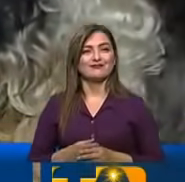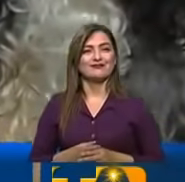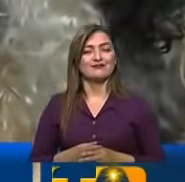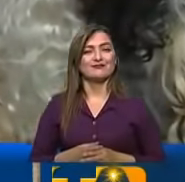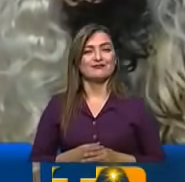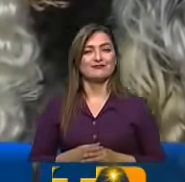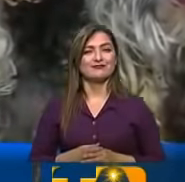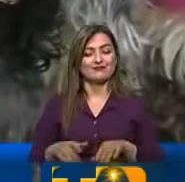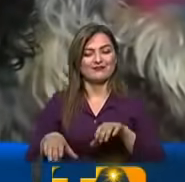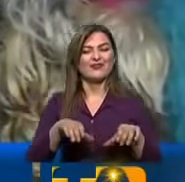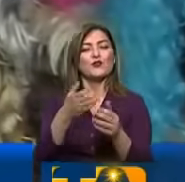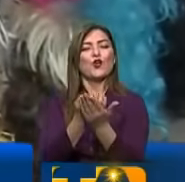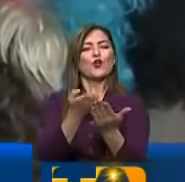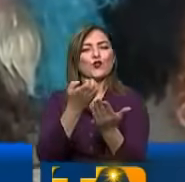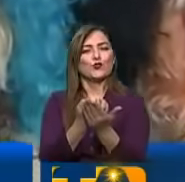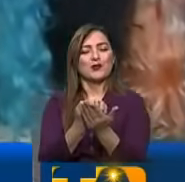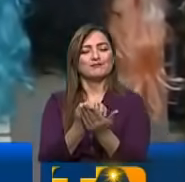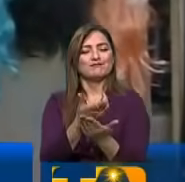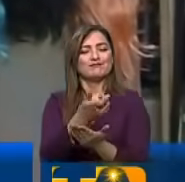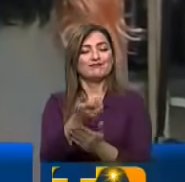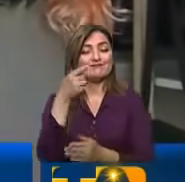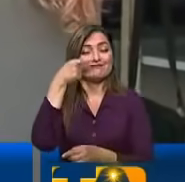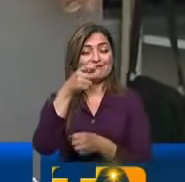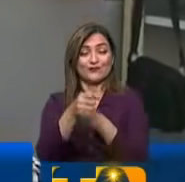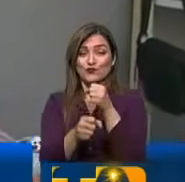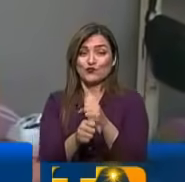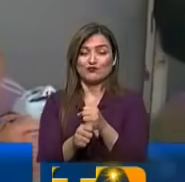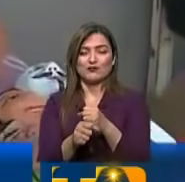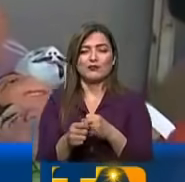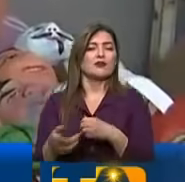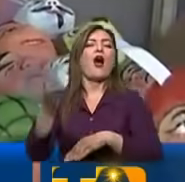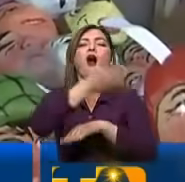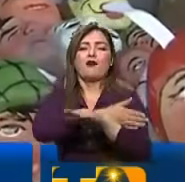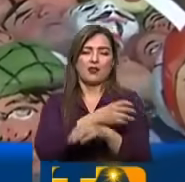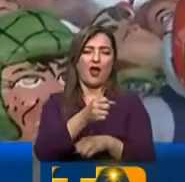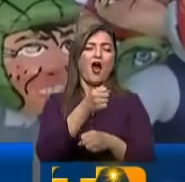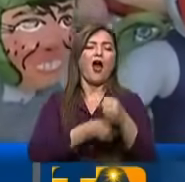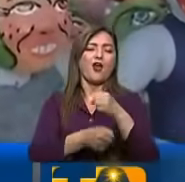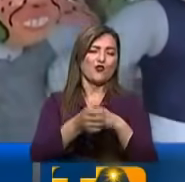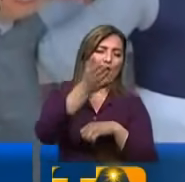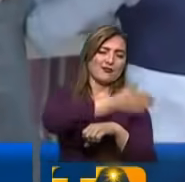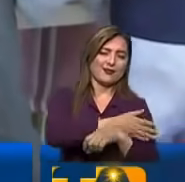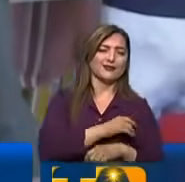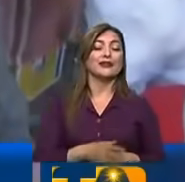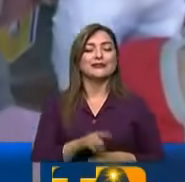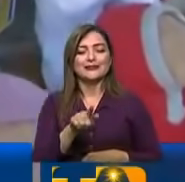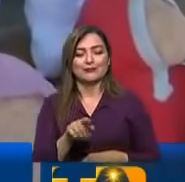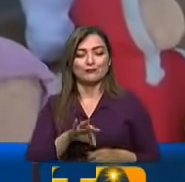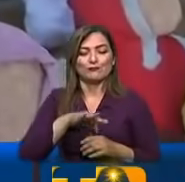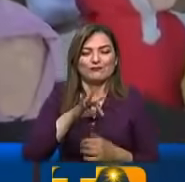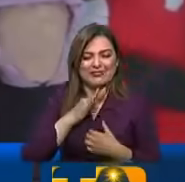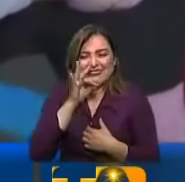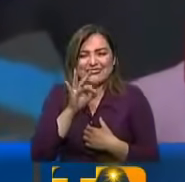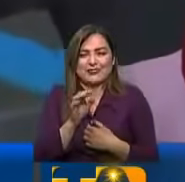reactivemos la economía, porque el otro año igual no pudimos salir por esto de la pandemia. Entonces, no, todos